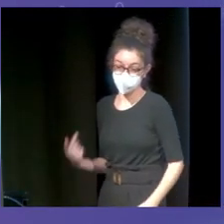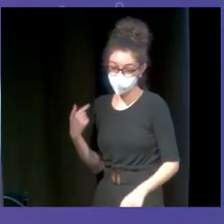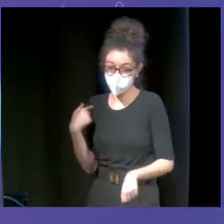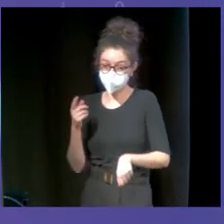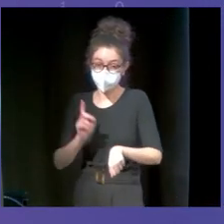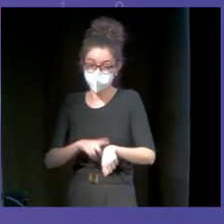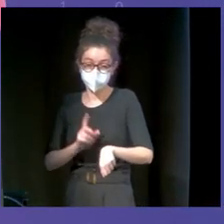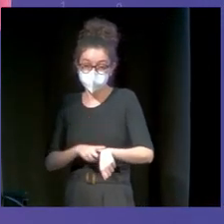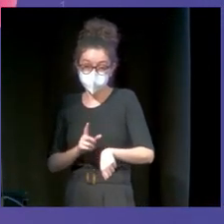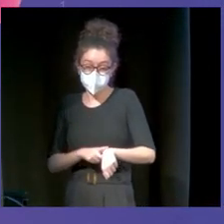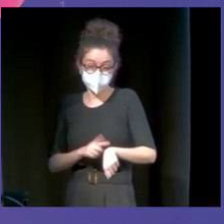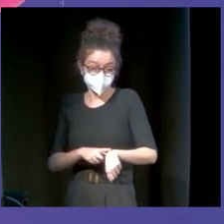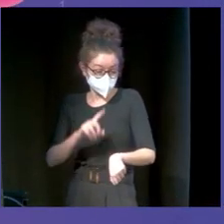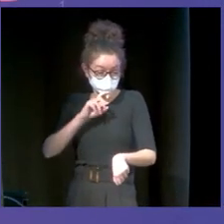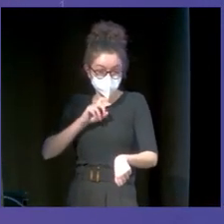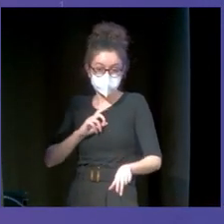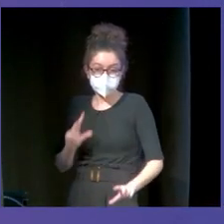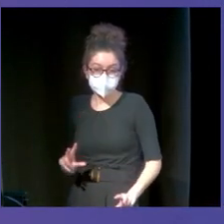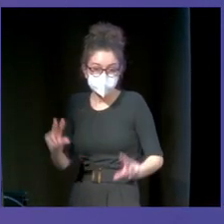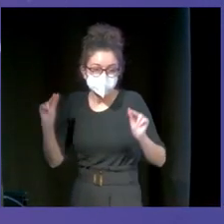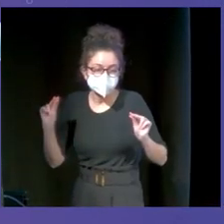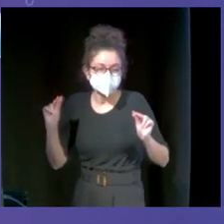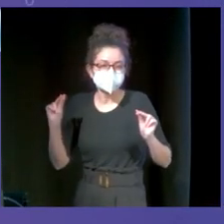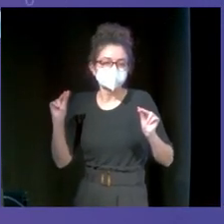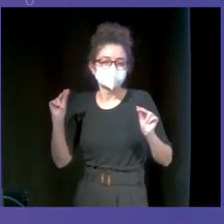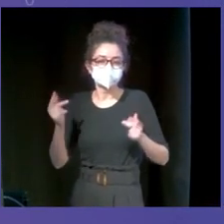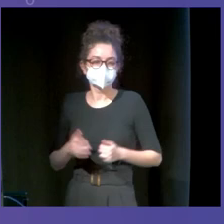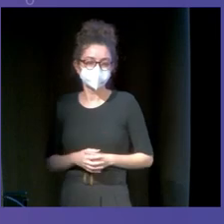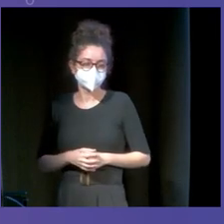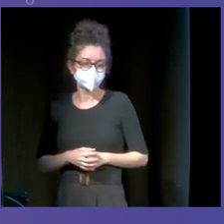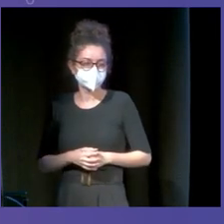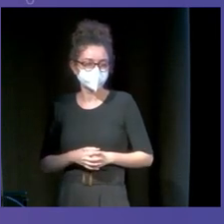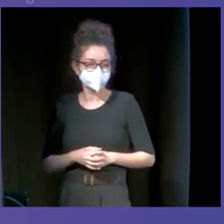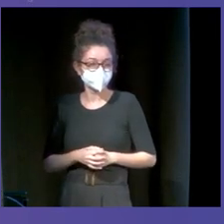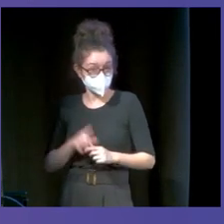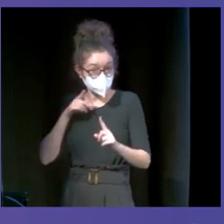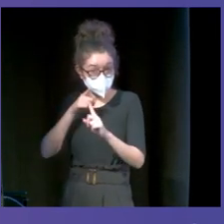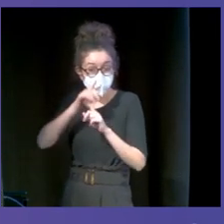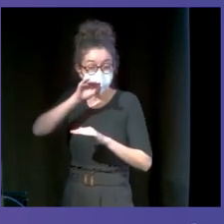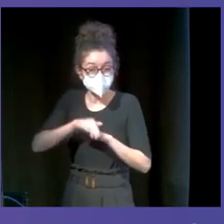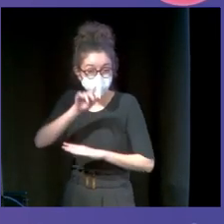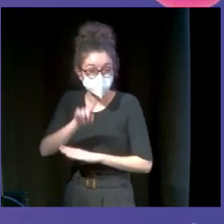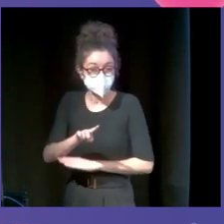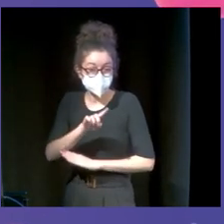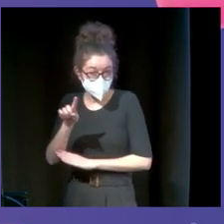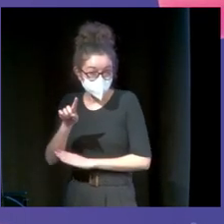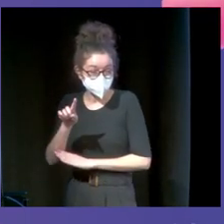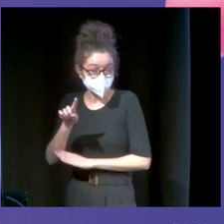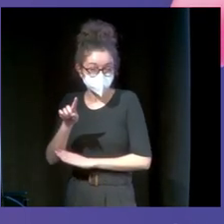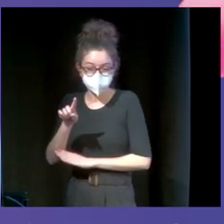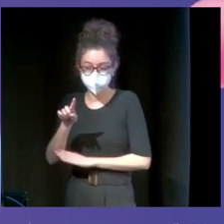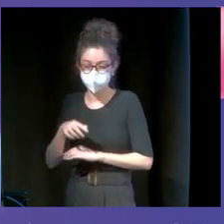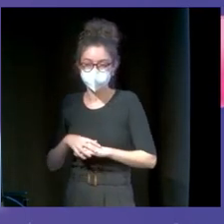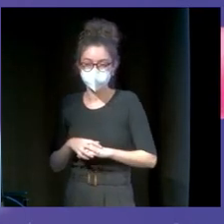yo no sé si vamos a responder o se ha cumplido el objetivo sabemos más o menos